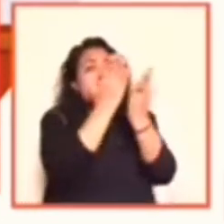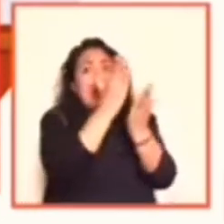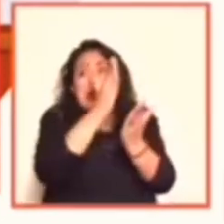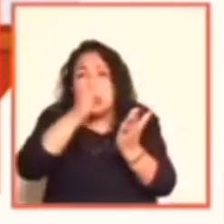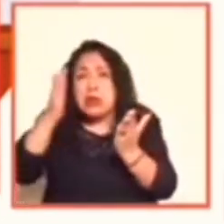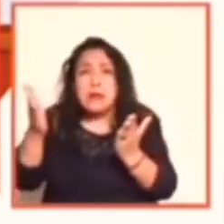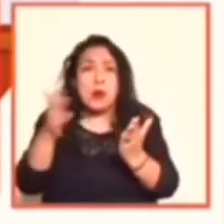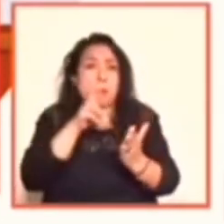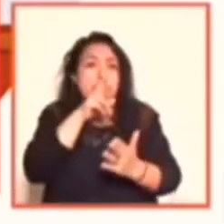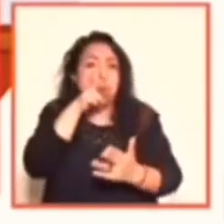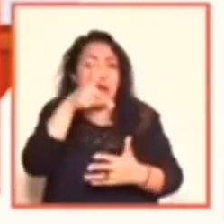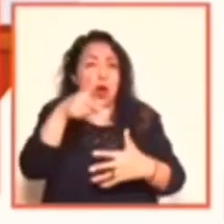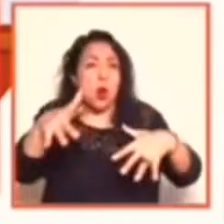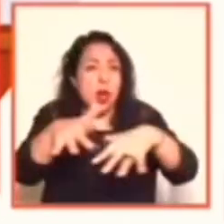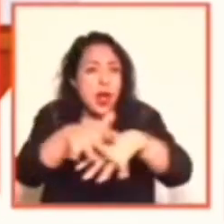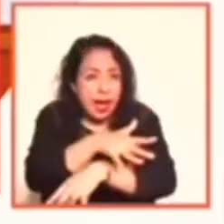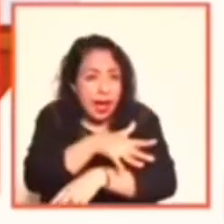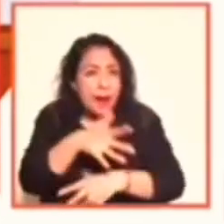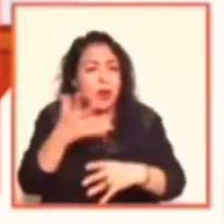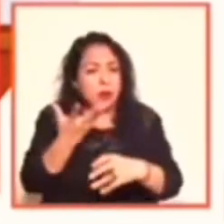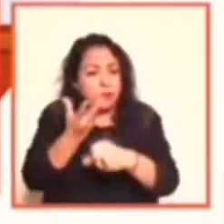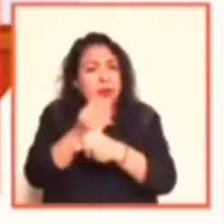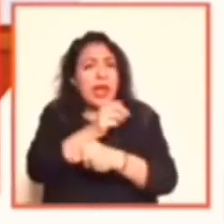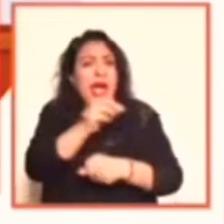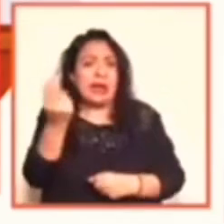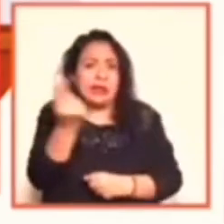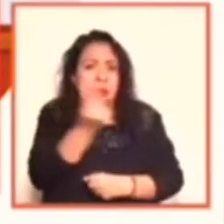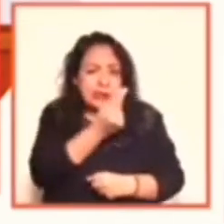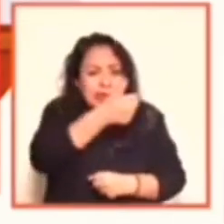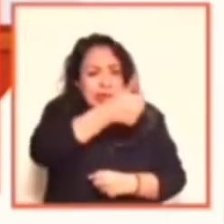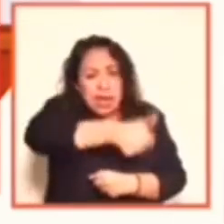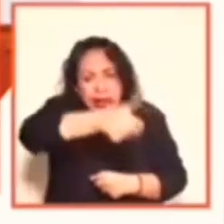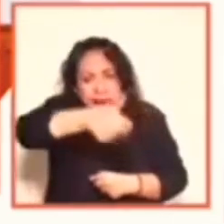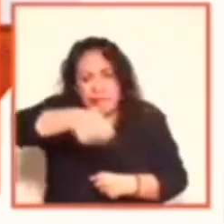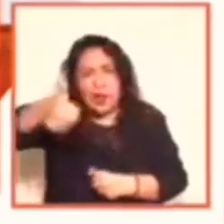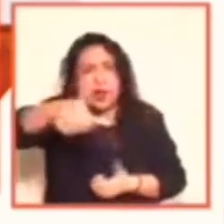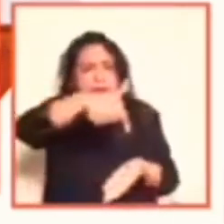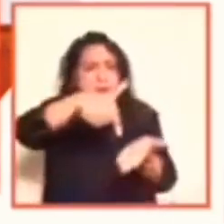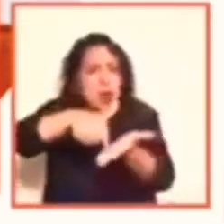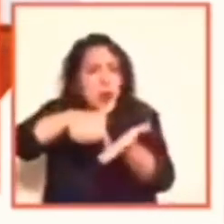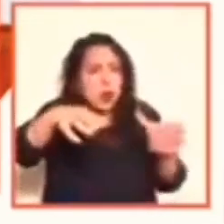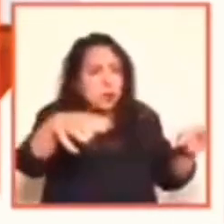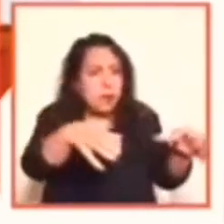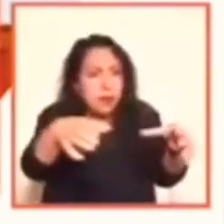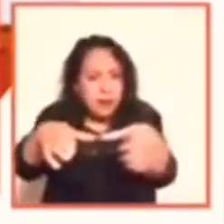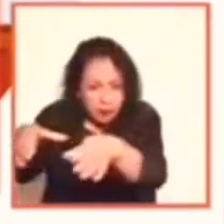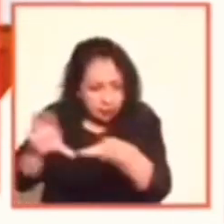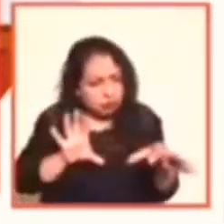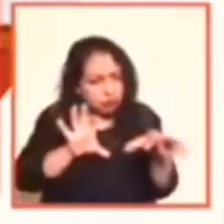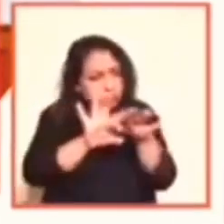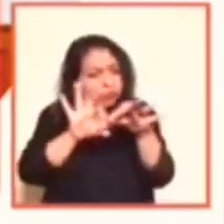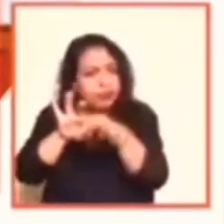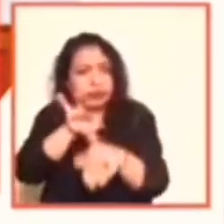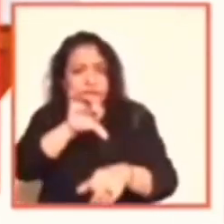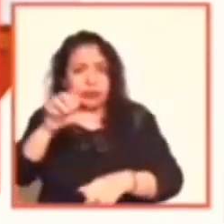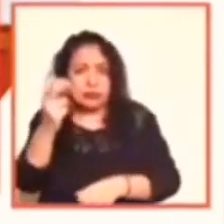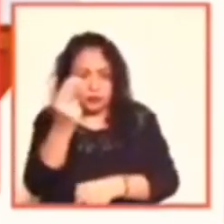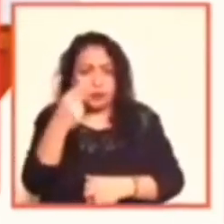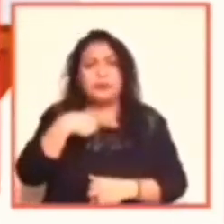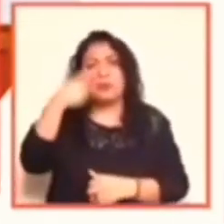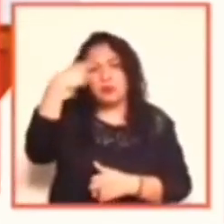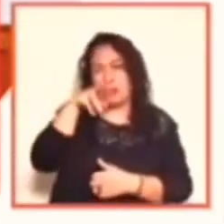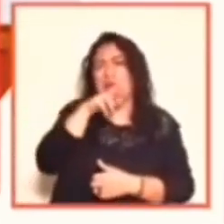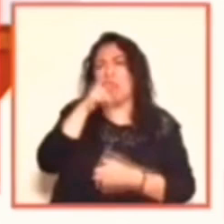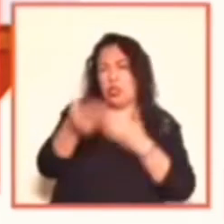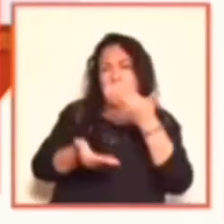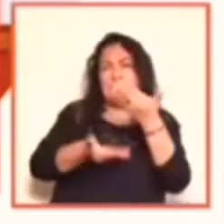acervo esté adaptado a las necesidades de cada una de las poblaciones. Para mejorar los servicios que ofrecen y